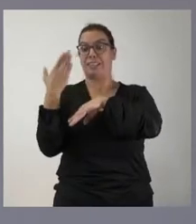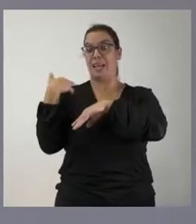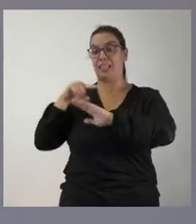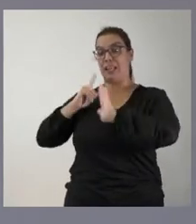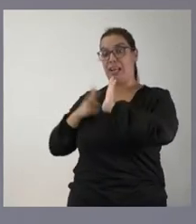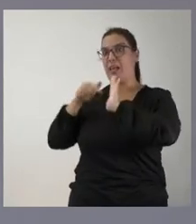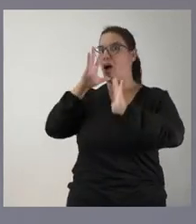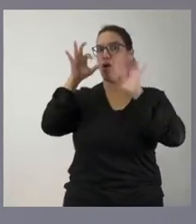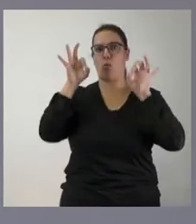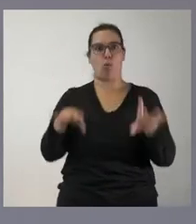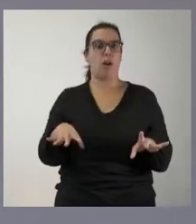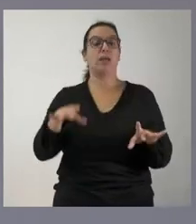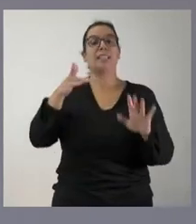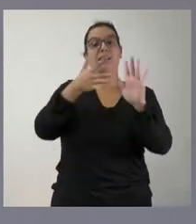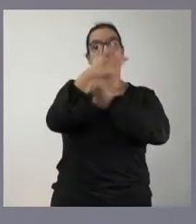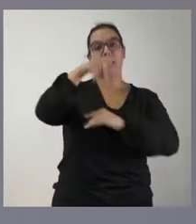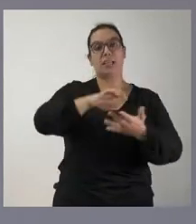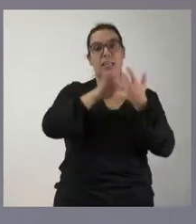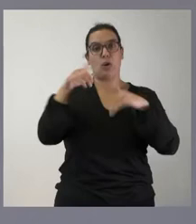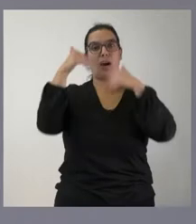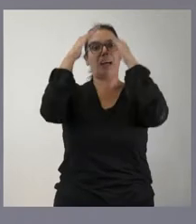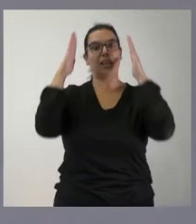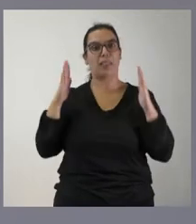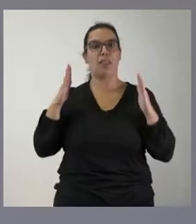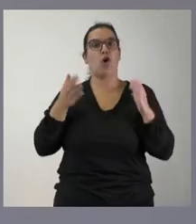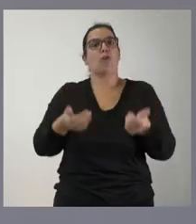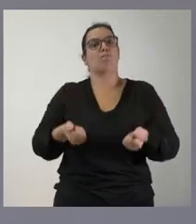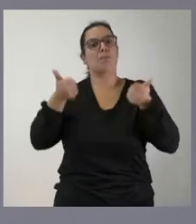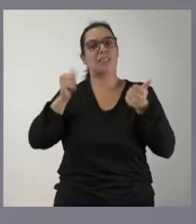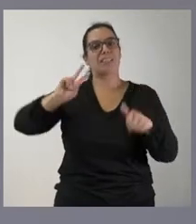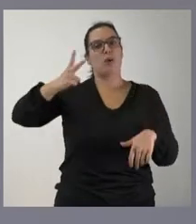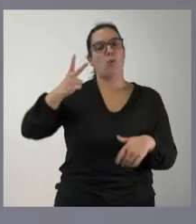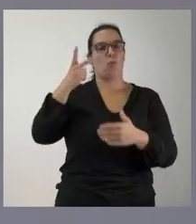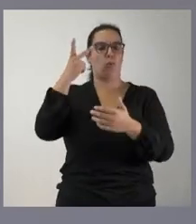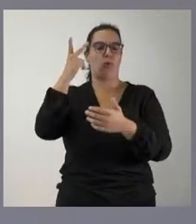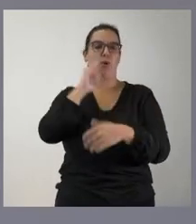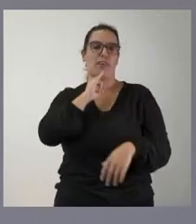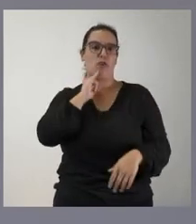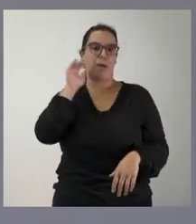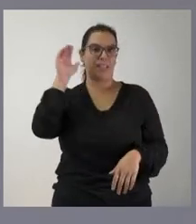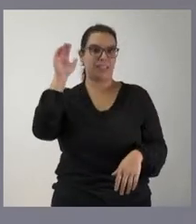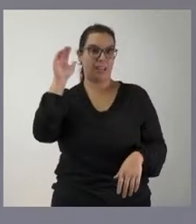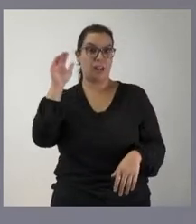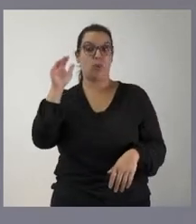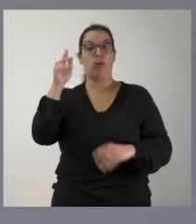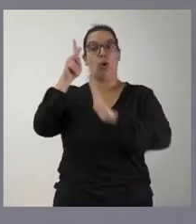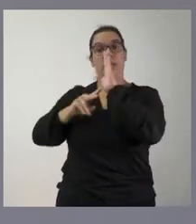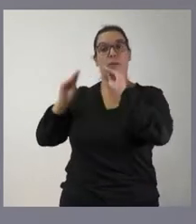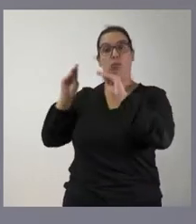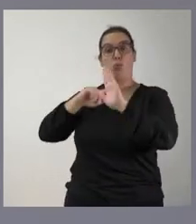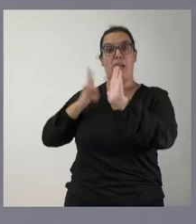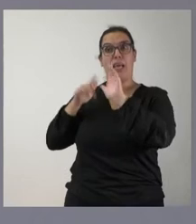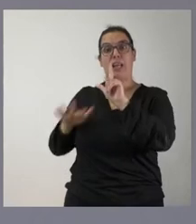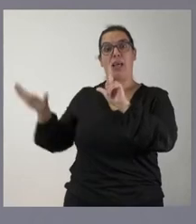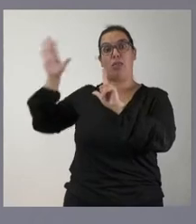y por tanto lo que permitimos en Castilla y león es una mayor atención a estas segundas Lenguas extranjeras que en El currículo nacional o que en otras